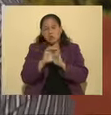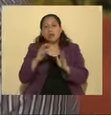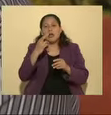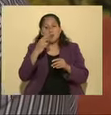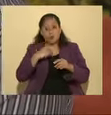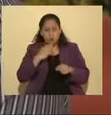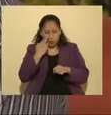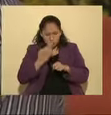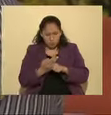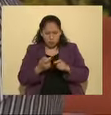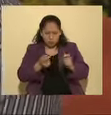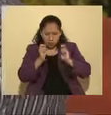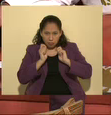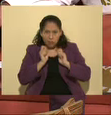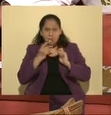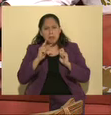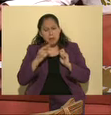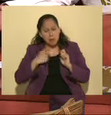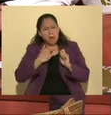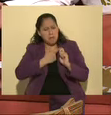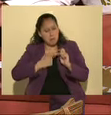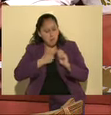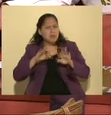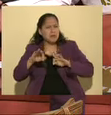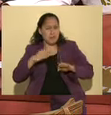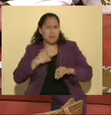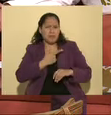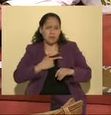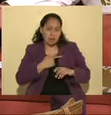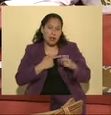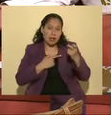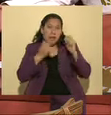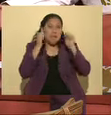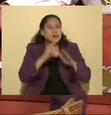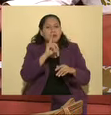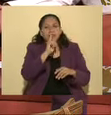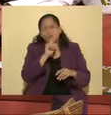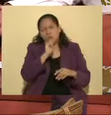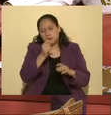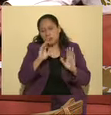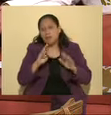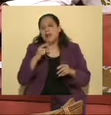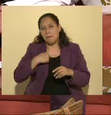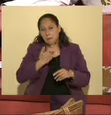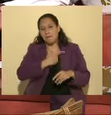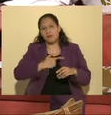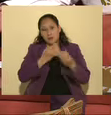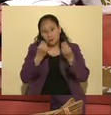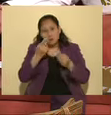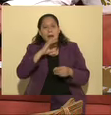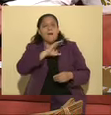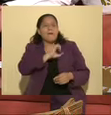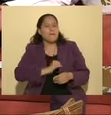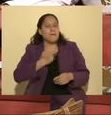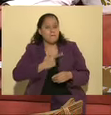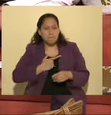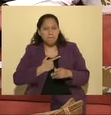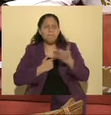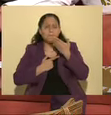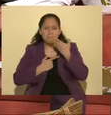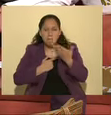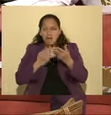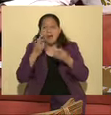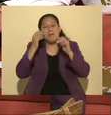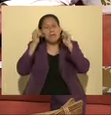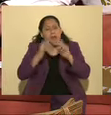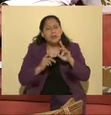una responsabilidad aquí, pero te gusta hacer tu trabajo, Claro, entonces no pesa. Me encanta. Claro, bueno, te fascina, pero entonces